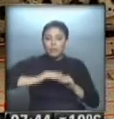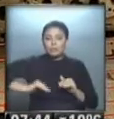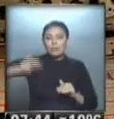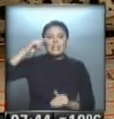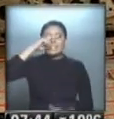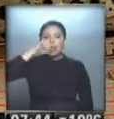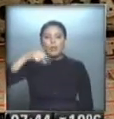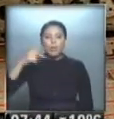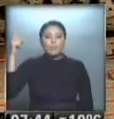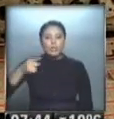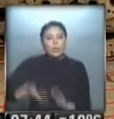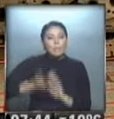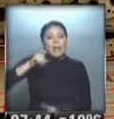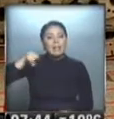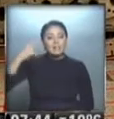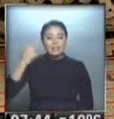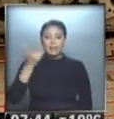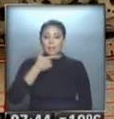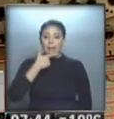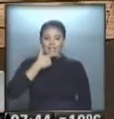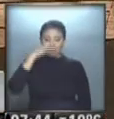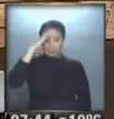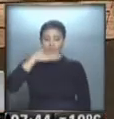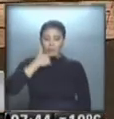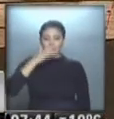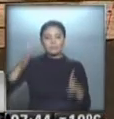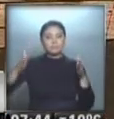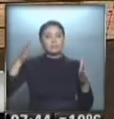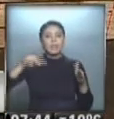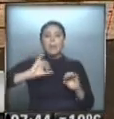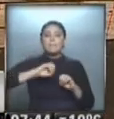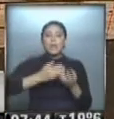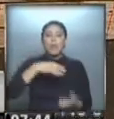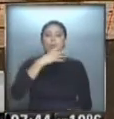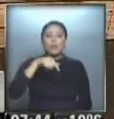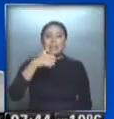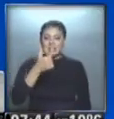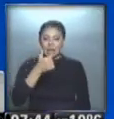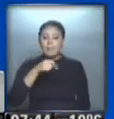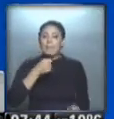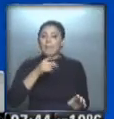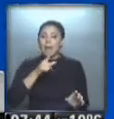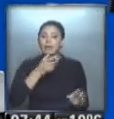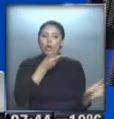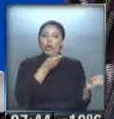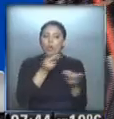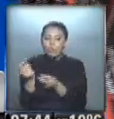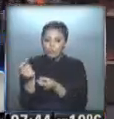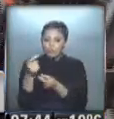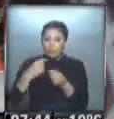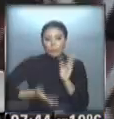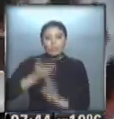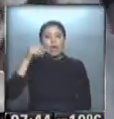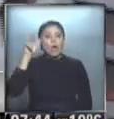del 72 por ciento en el mes de septiembre la actividad acumula en el año una mejora del 4,6 en tanto el consumo de servicios públicos aumentó